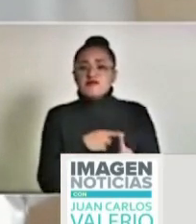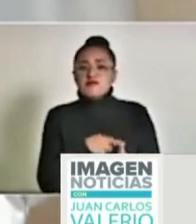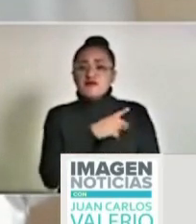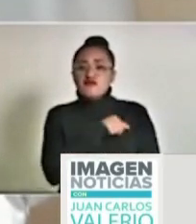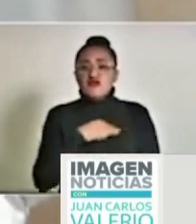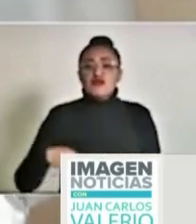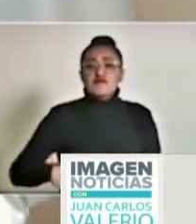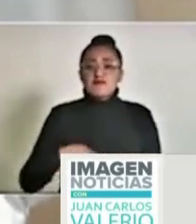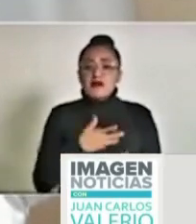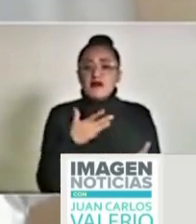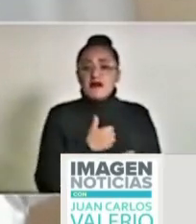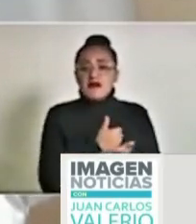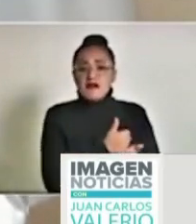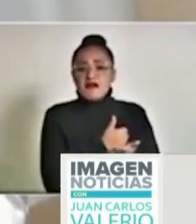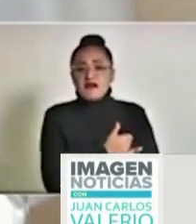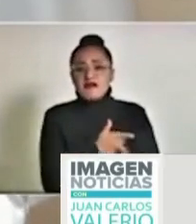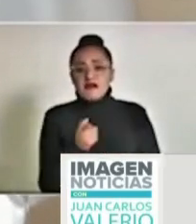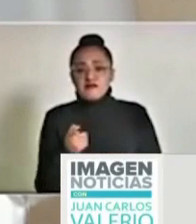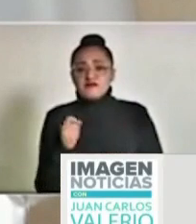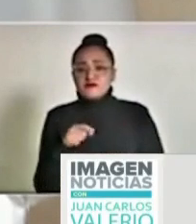autoridades municipales